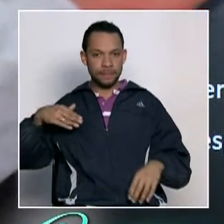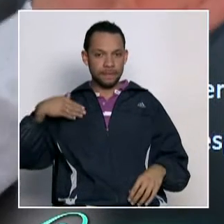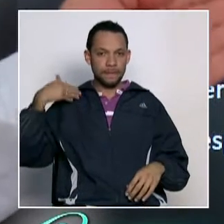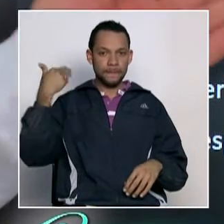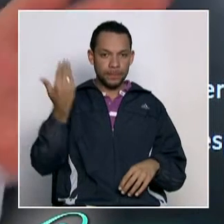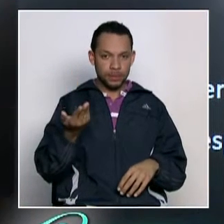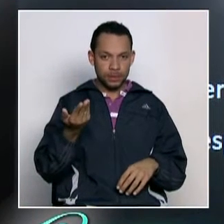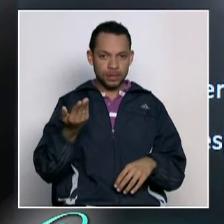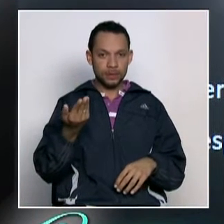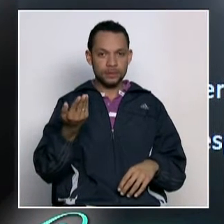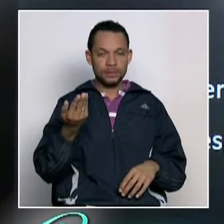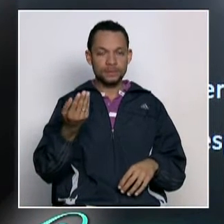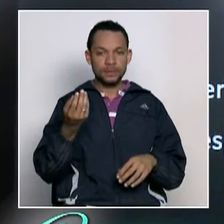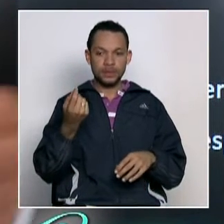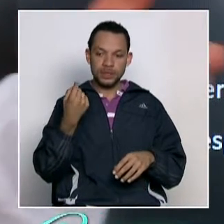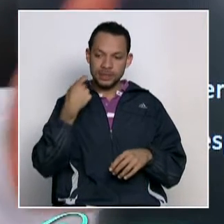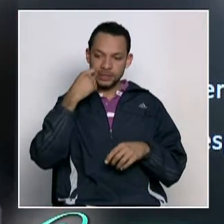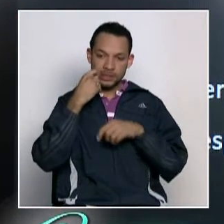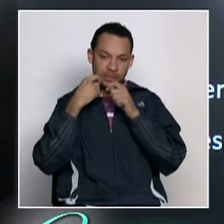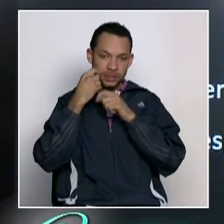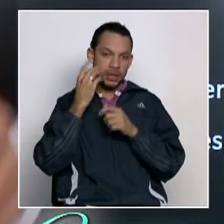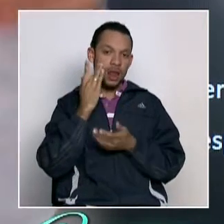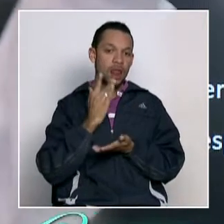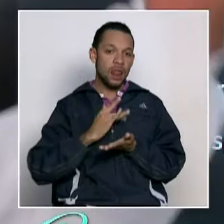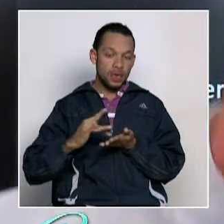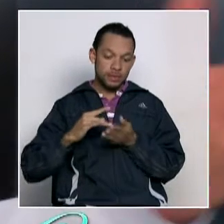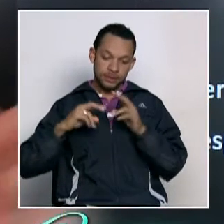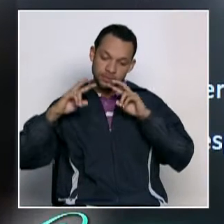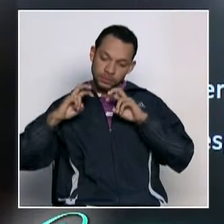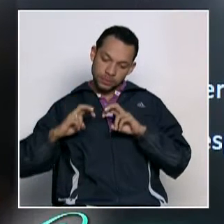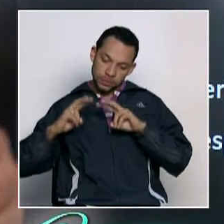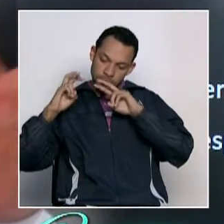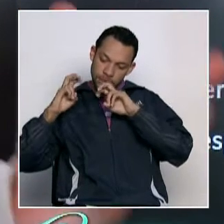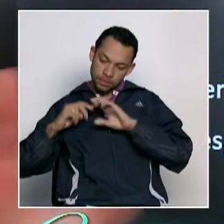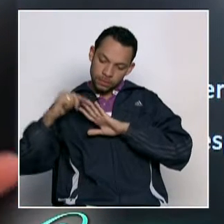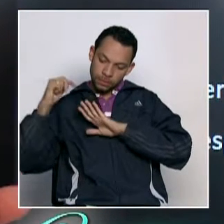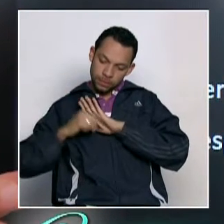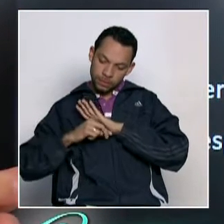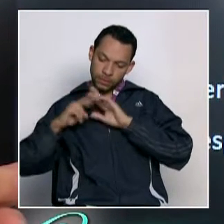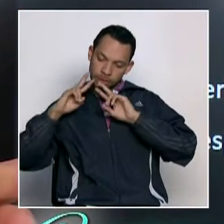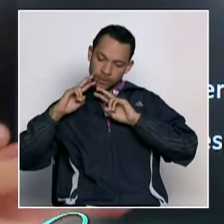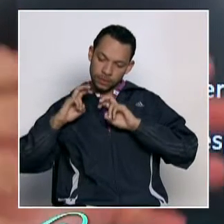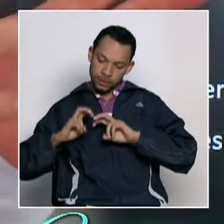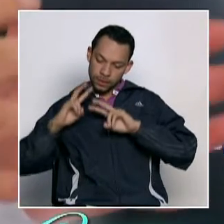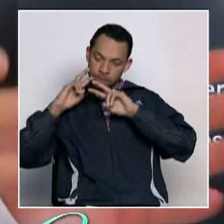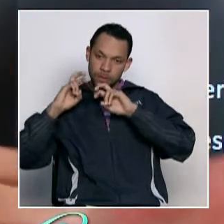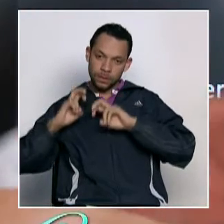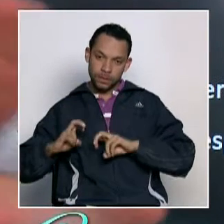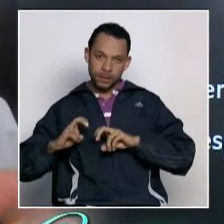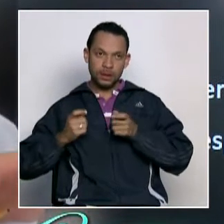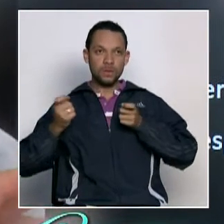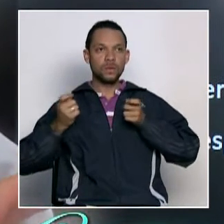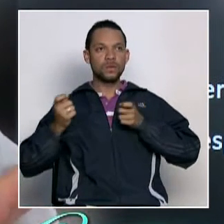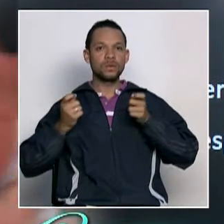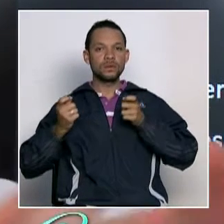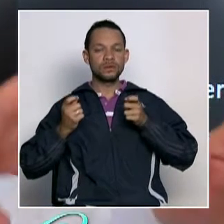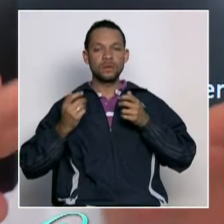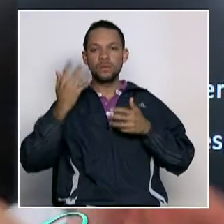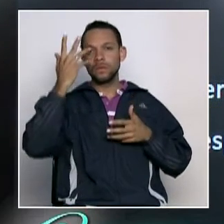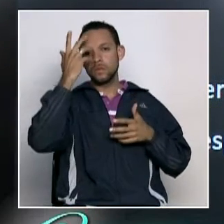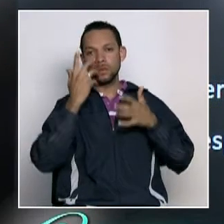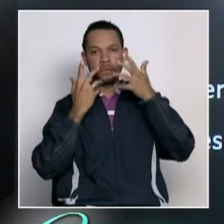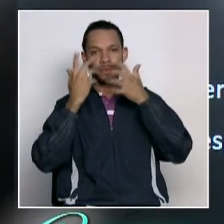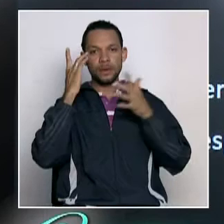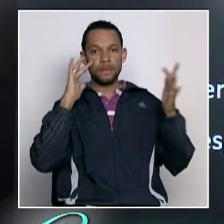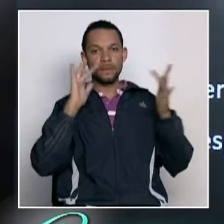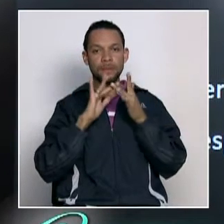de que hacemos la exodoncia del diente, hacemos el proceso de terapia neural y le dimos el manejo biológico, desaparece